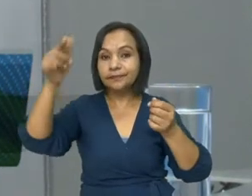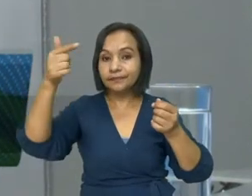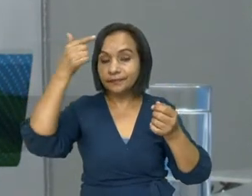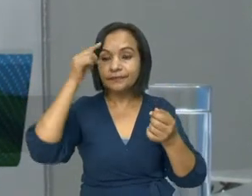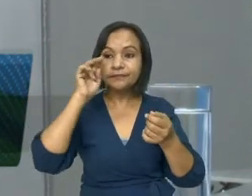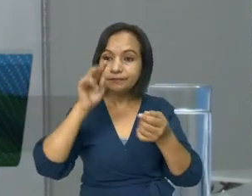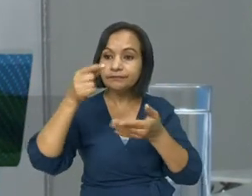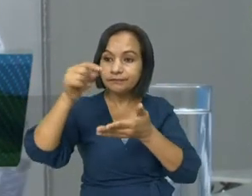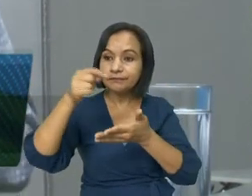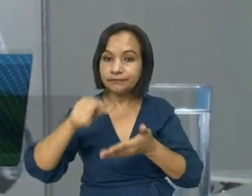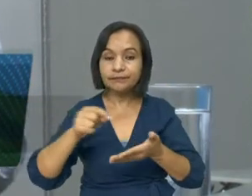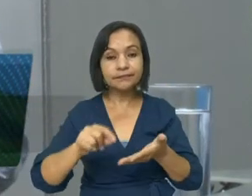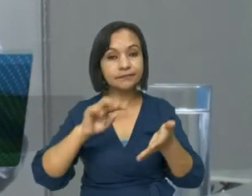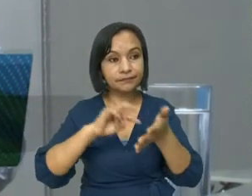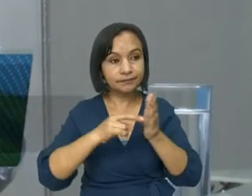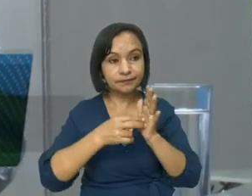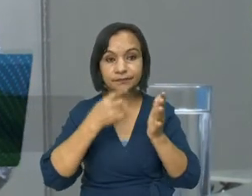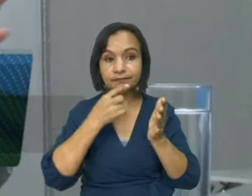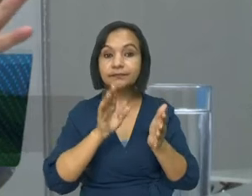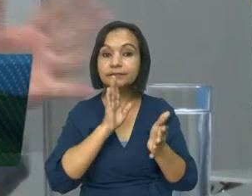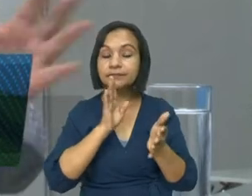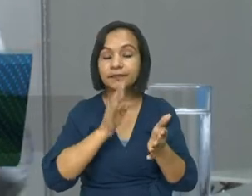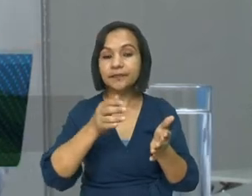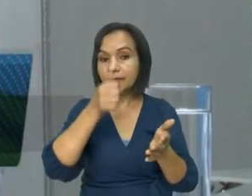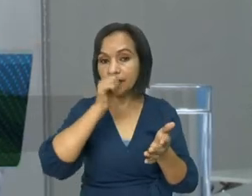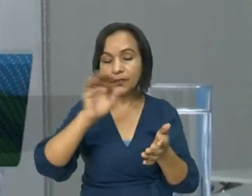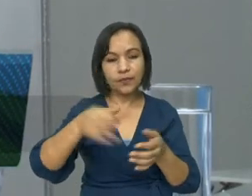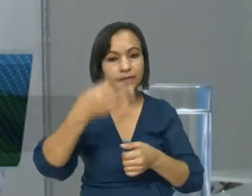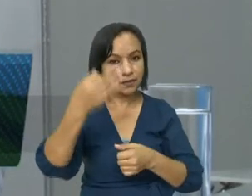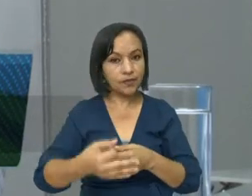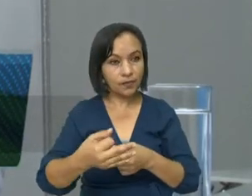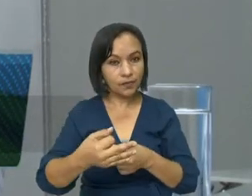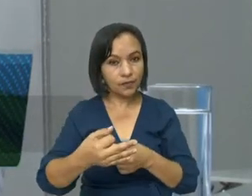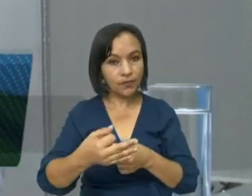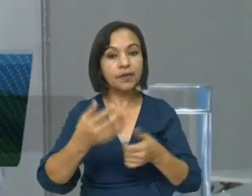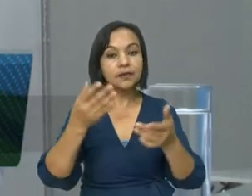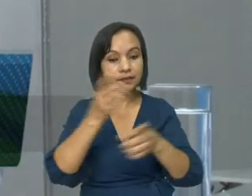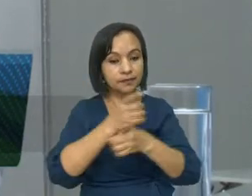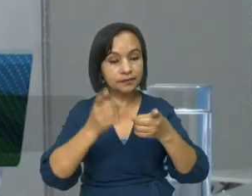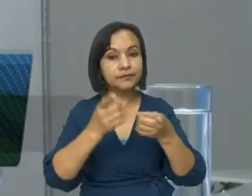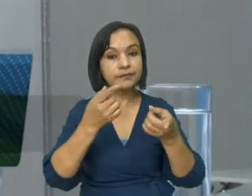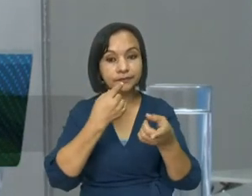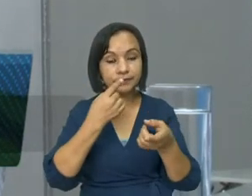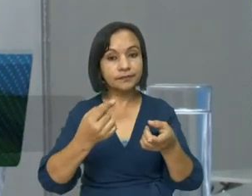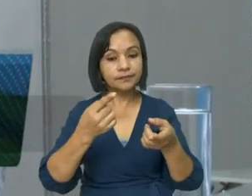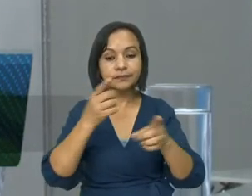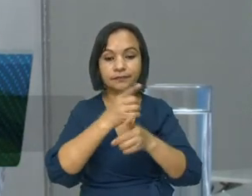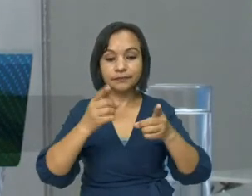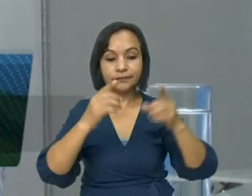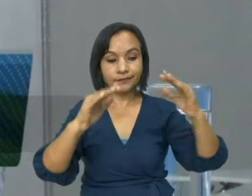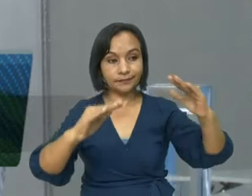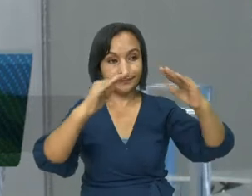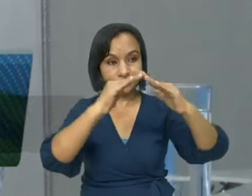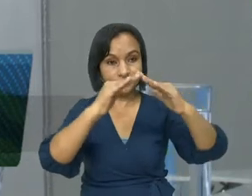está tomando muy en cuenta. Es decir, nosotros hablamos de agua segura, esa es la concepción que debemos de tener, porque debe estar dentro